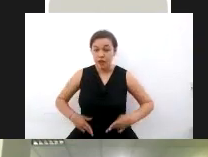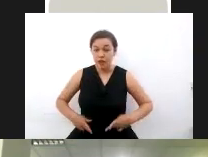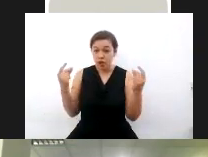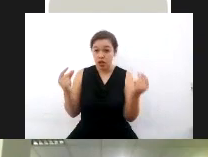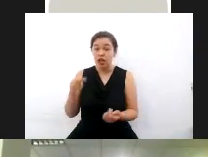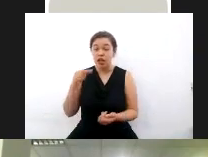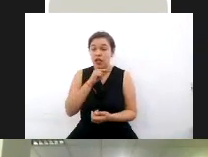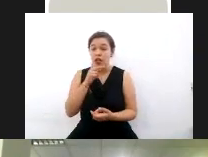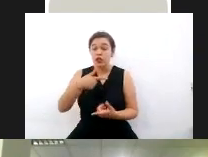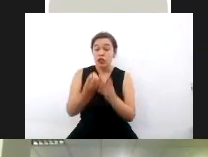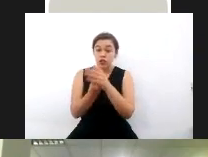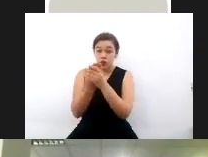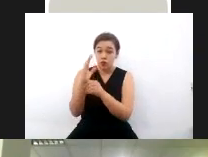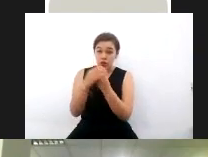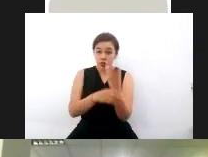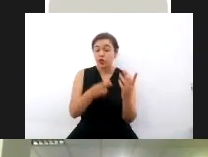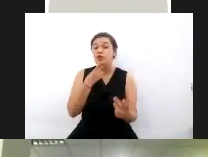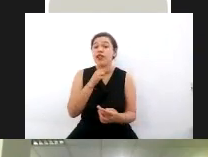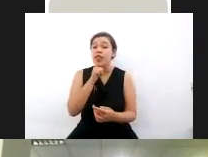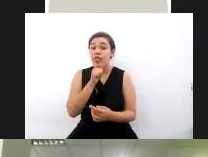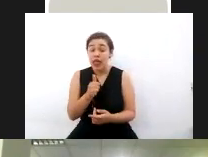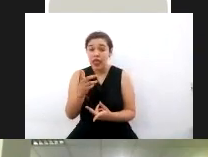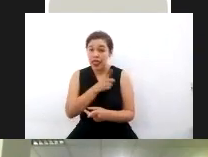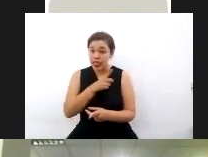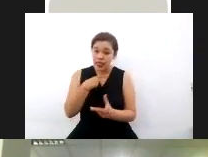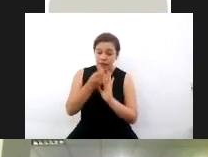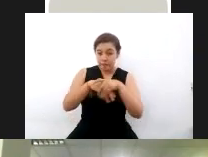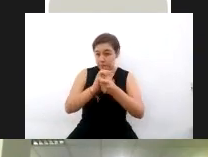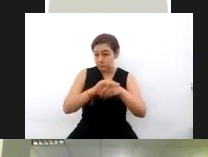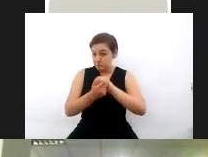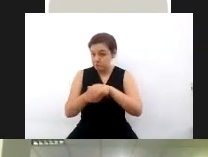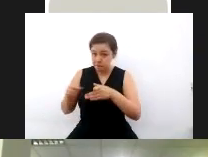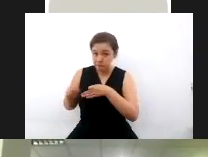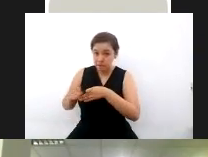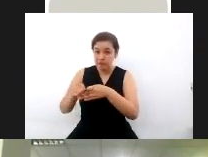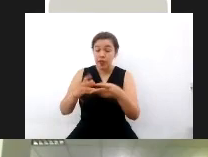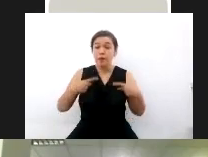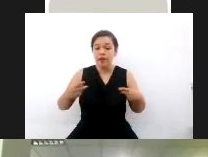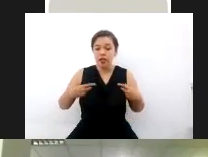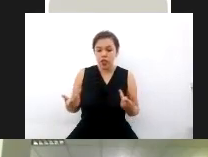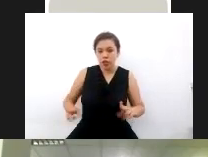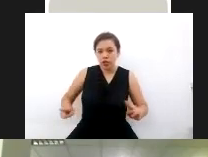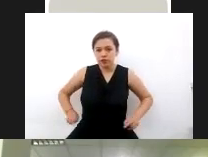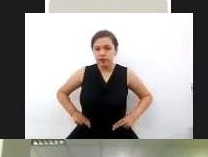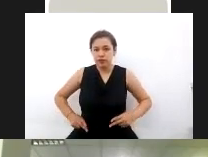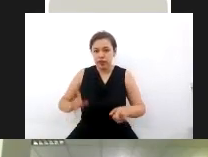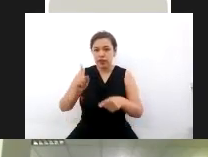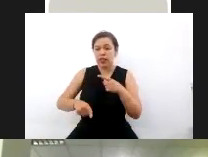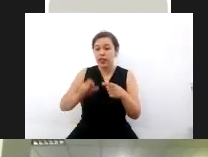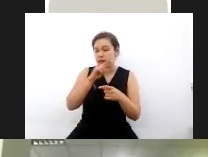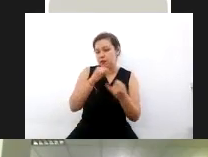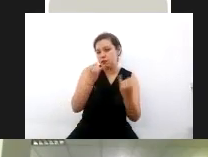utilizan guantes, se tienen que estar lavando las manos. Y que la persona que cambie pañales, pues que no sea la misma encargada